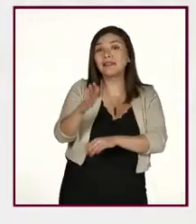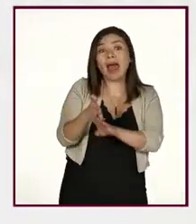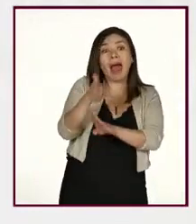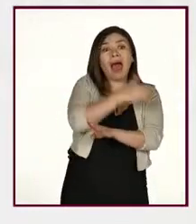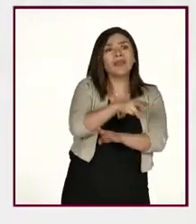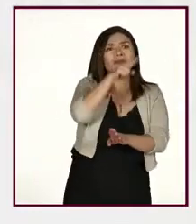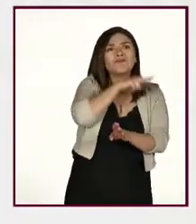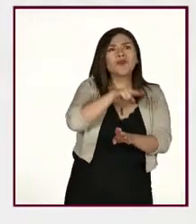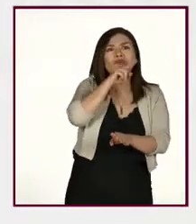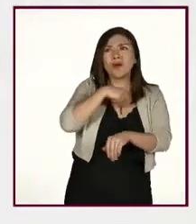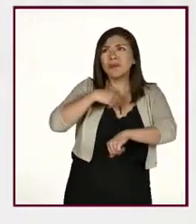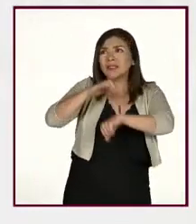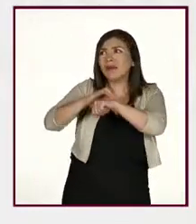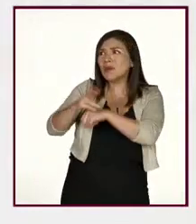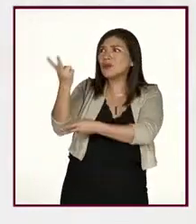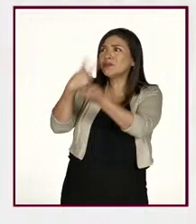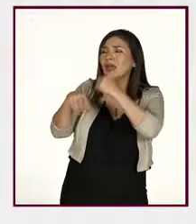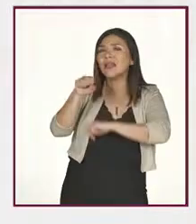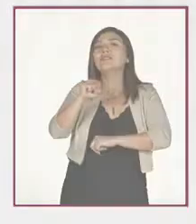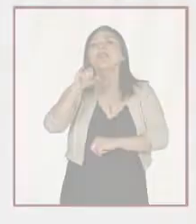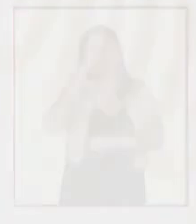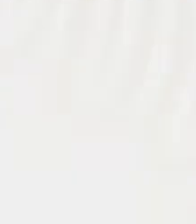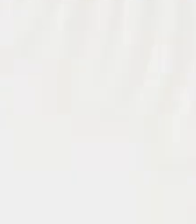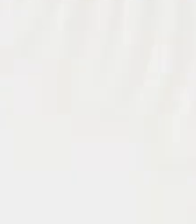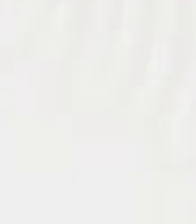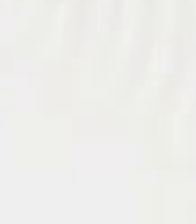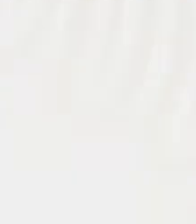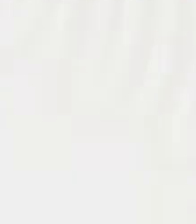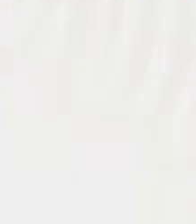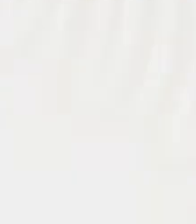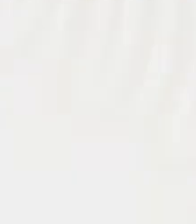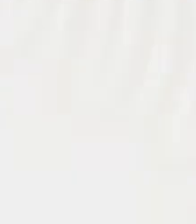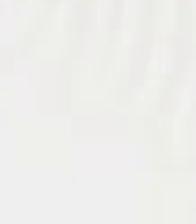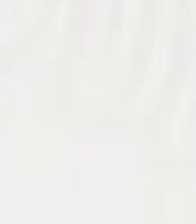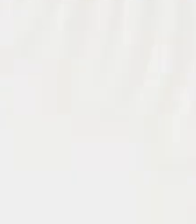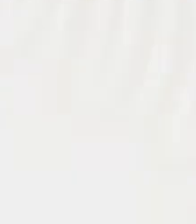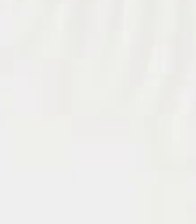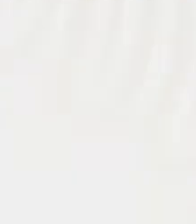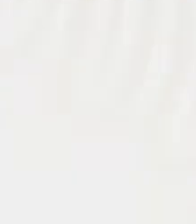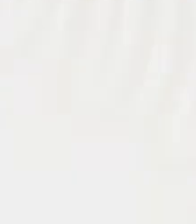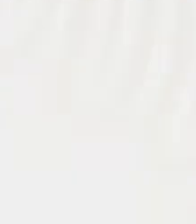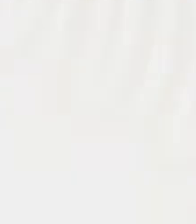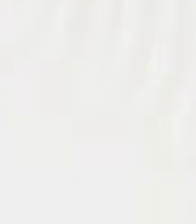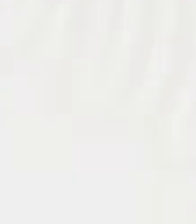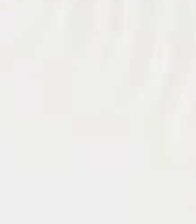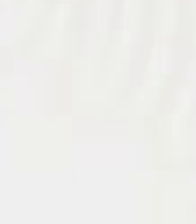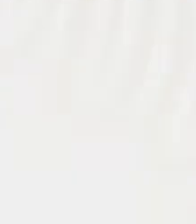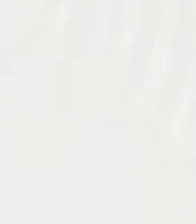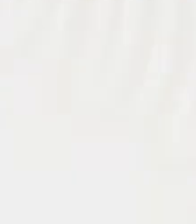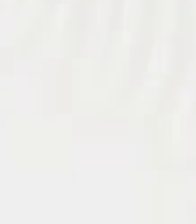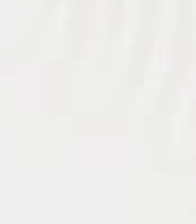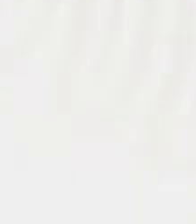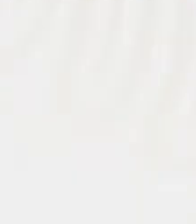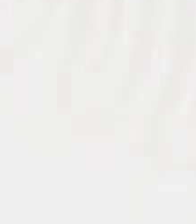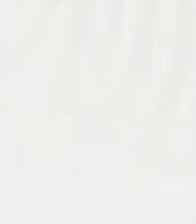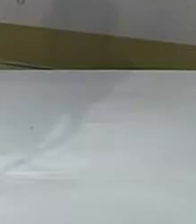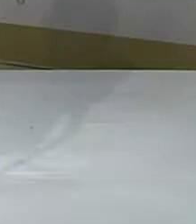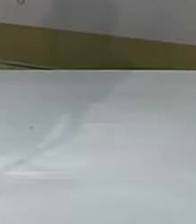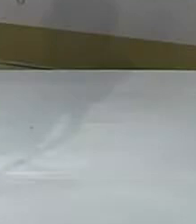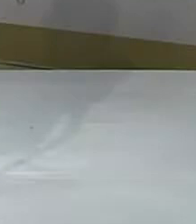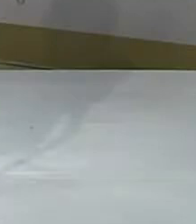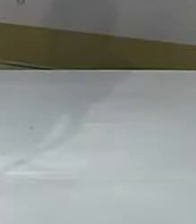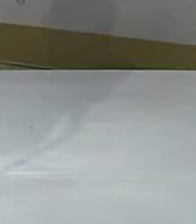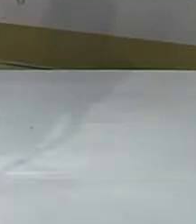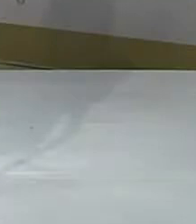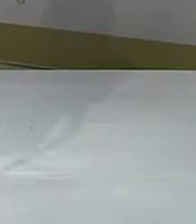semanas sobre si vendrían sus amigos, si llovería ese día, si habría suficiente comida, si todos Preocupaciones que no tendrían que ser de un